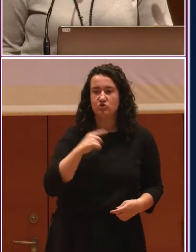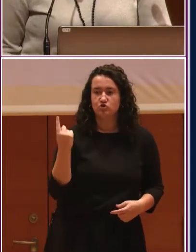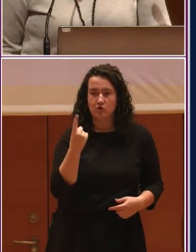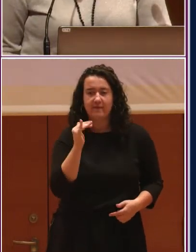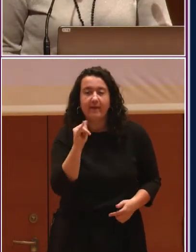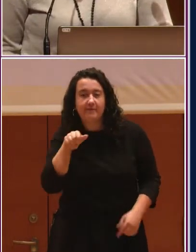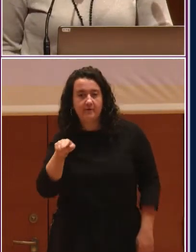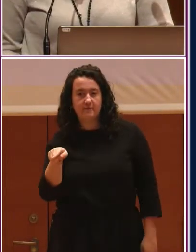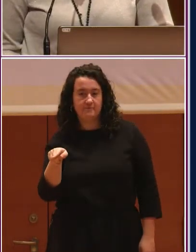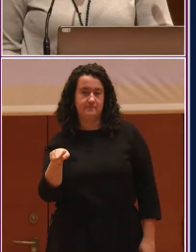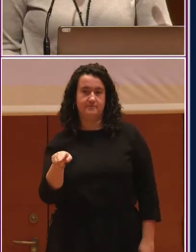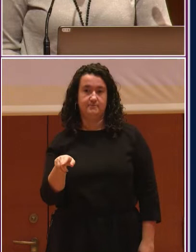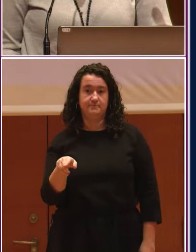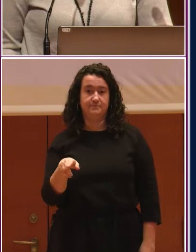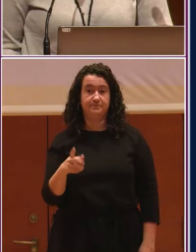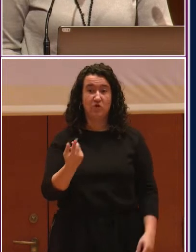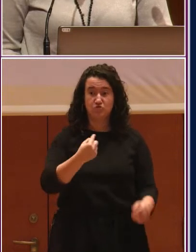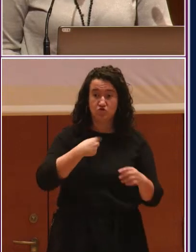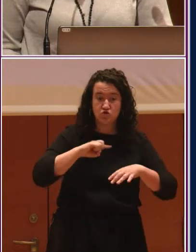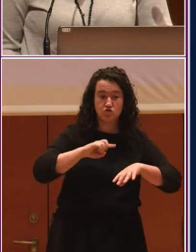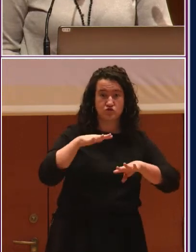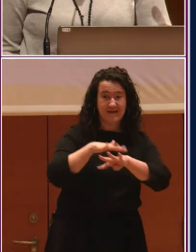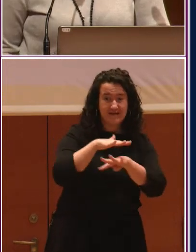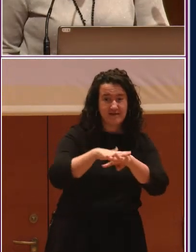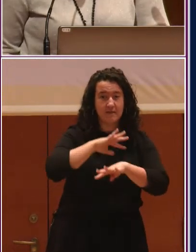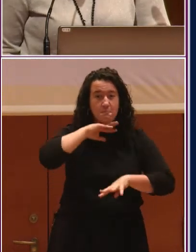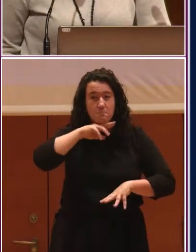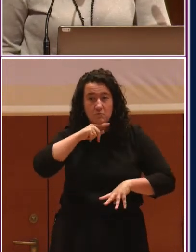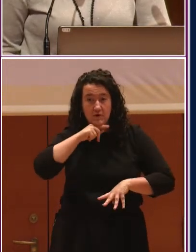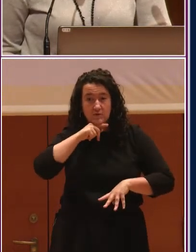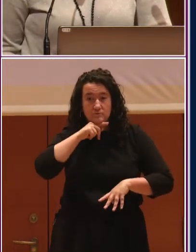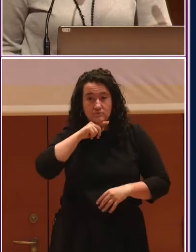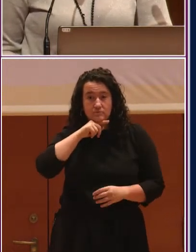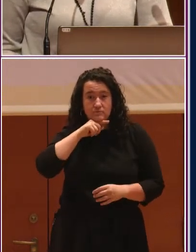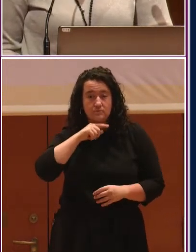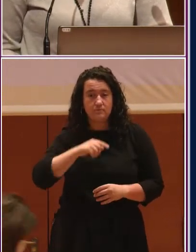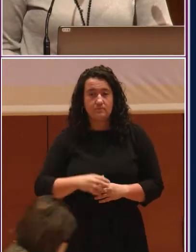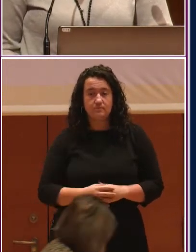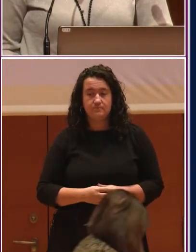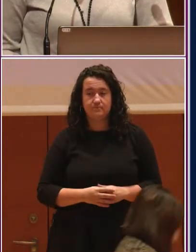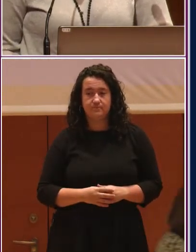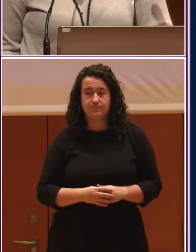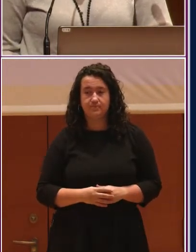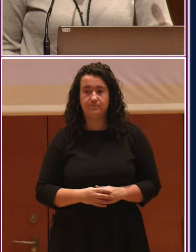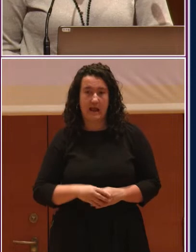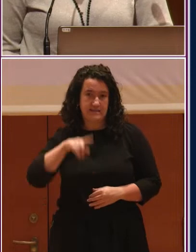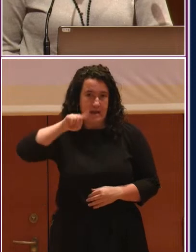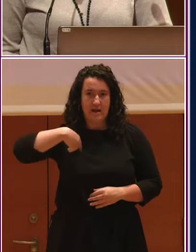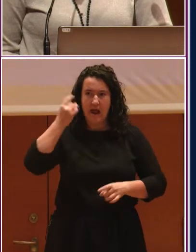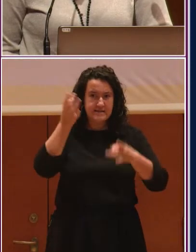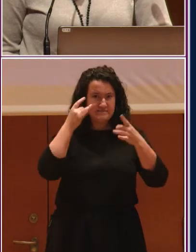personas que acuden a nosotros hay un sentimiento de soledad un sentimiento de soledad